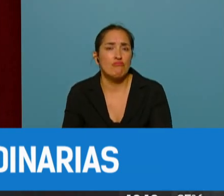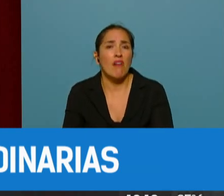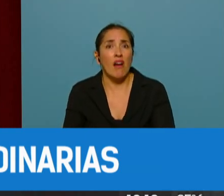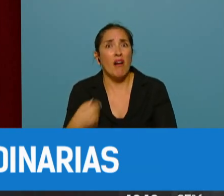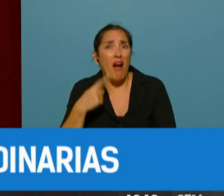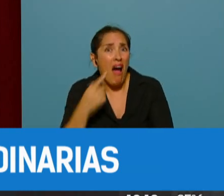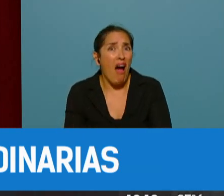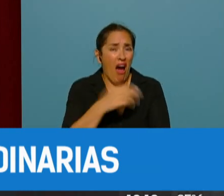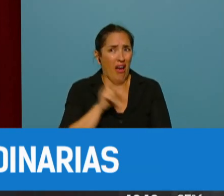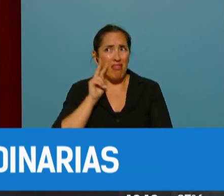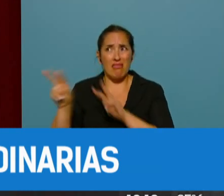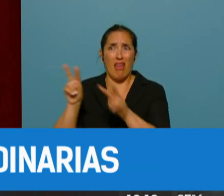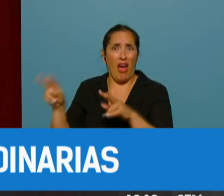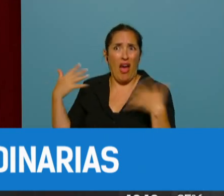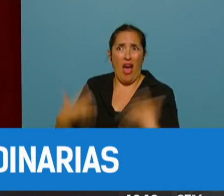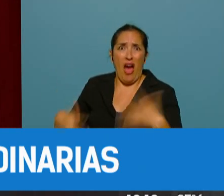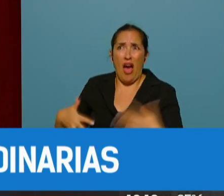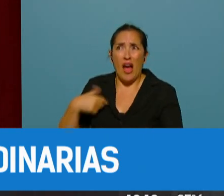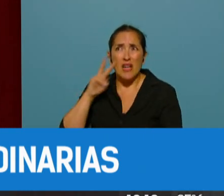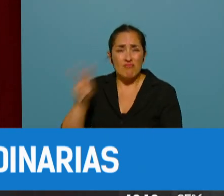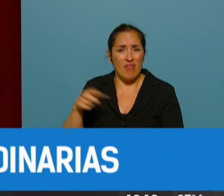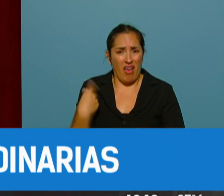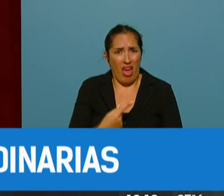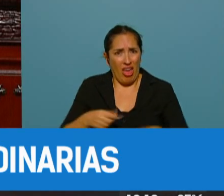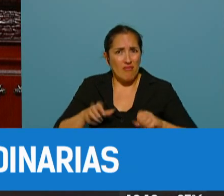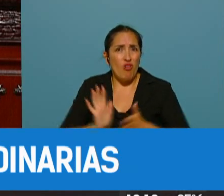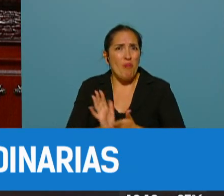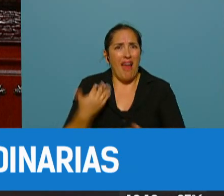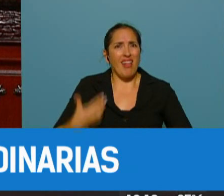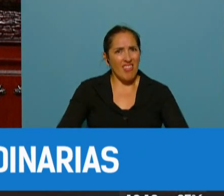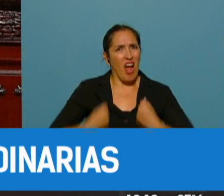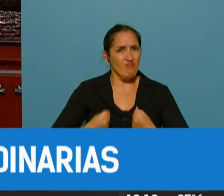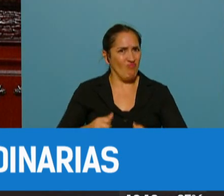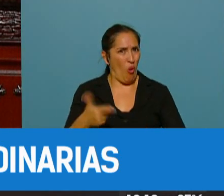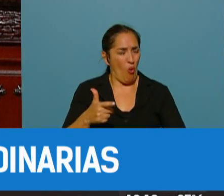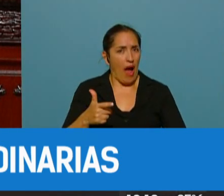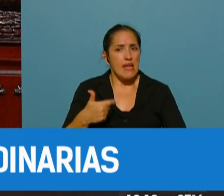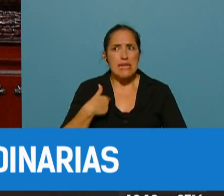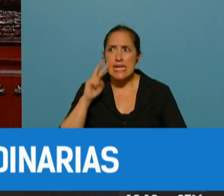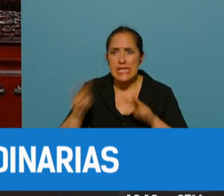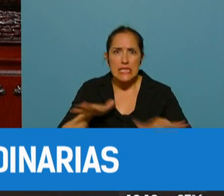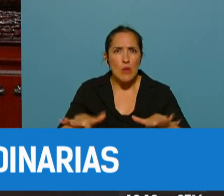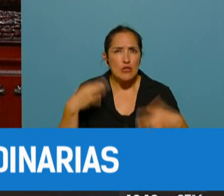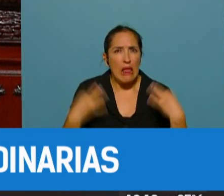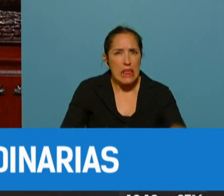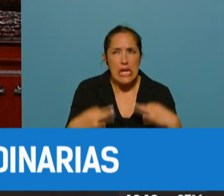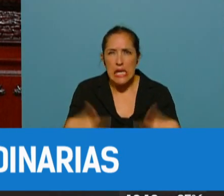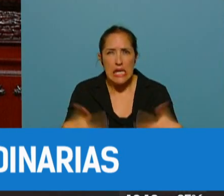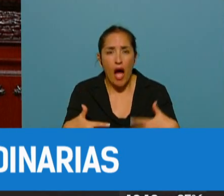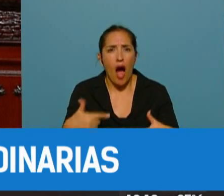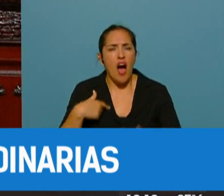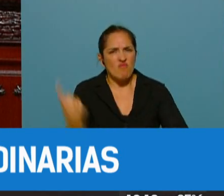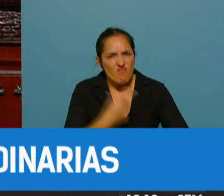espanto de lo que veíamos y al tomar conciencia de lo débiles que éramos, Nos dieron la energía necesaria para hacer frente a tanta